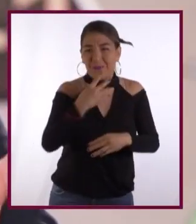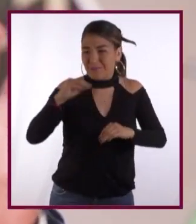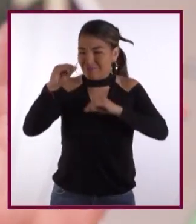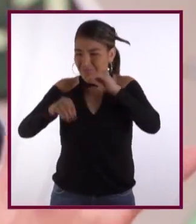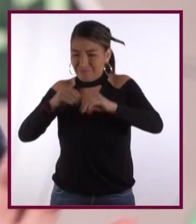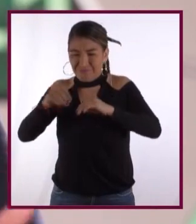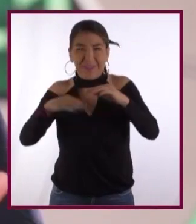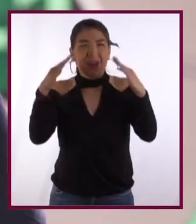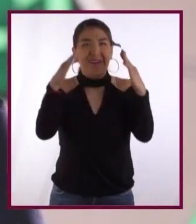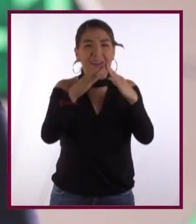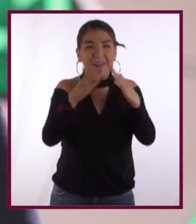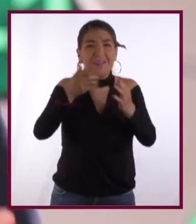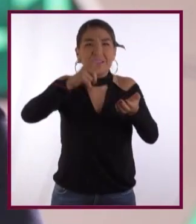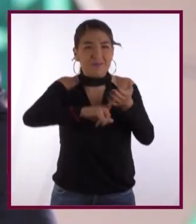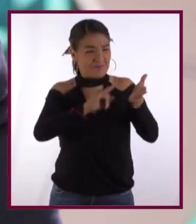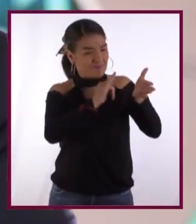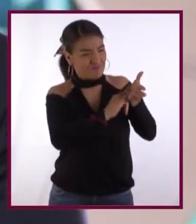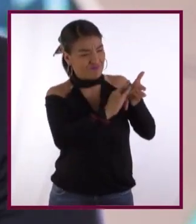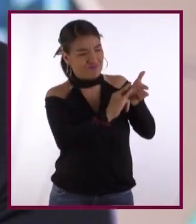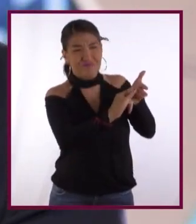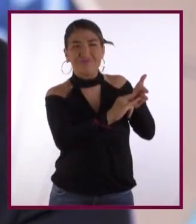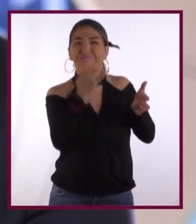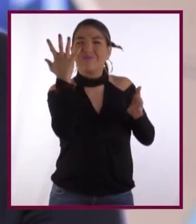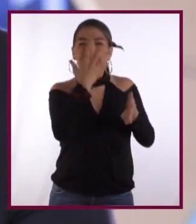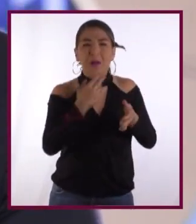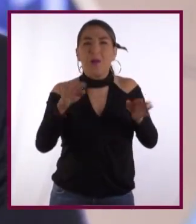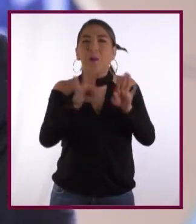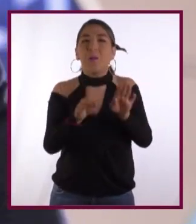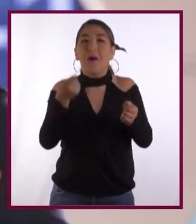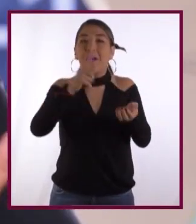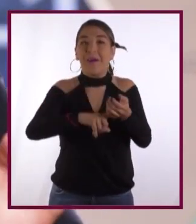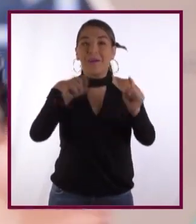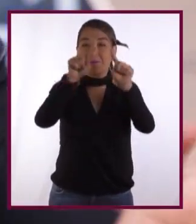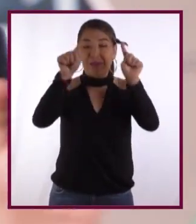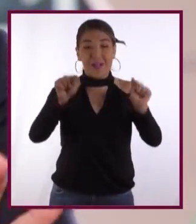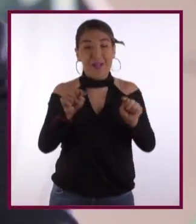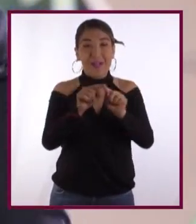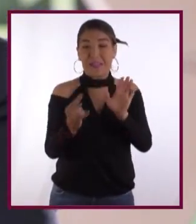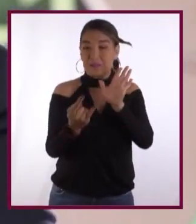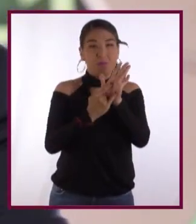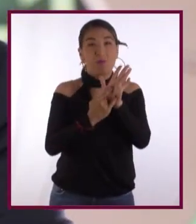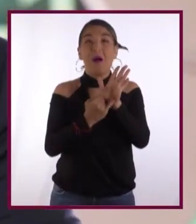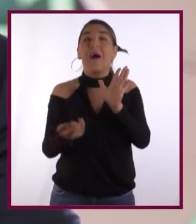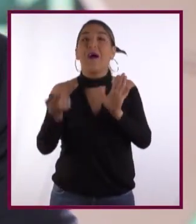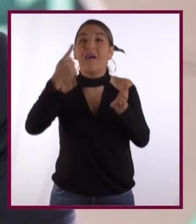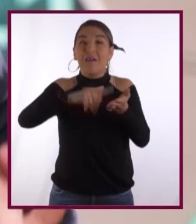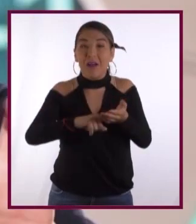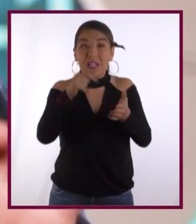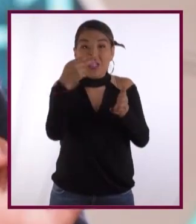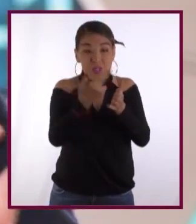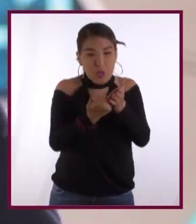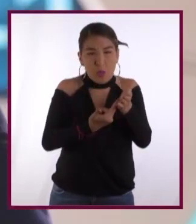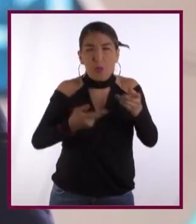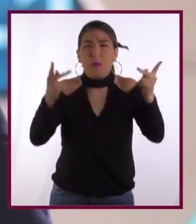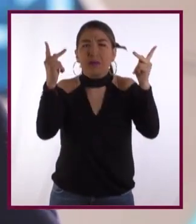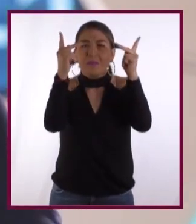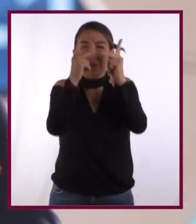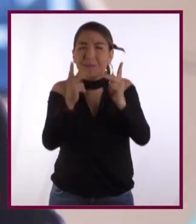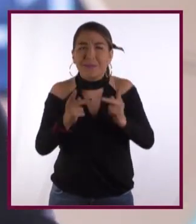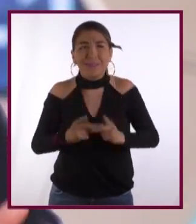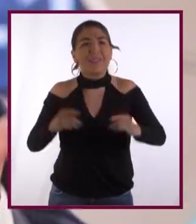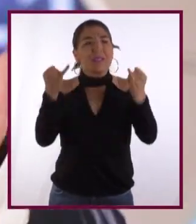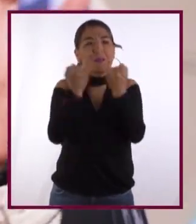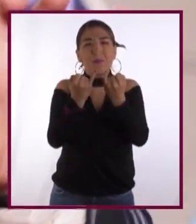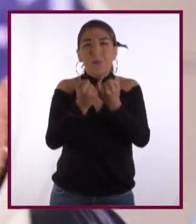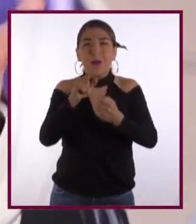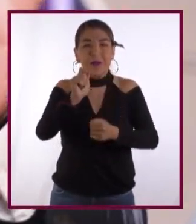tiene muy bien acomodadas sus piezas decorativas. No solo es una cuadrícula así bien acomodada, sino que los dibujos